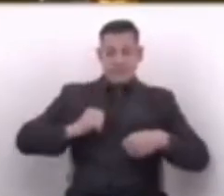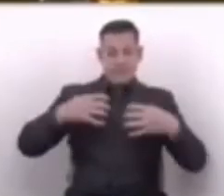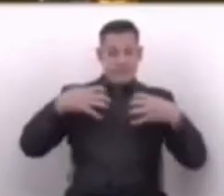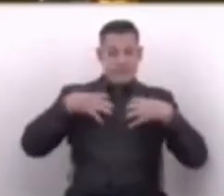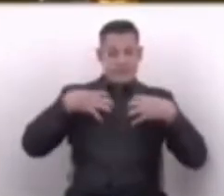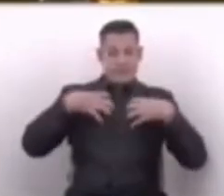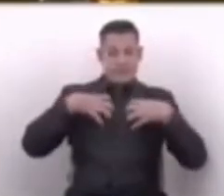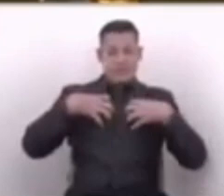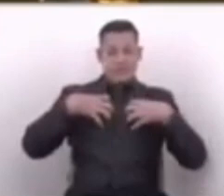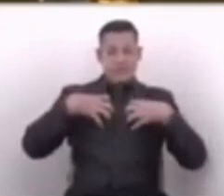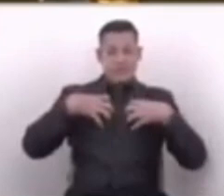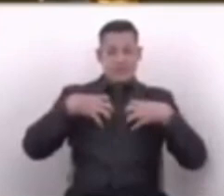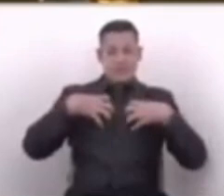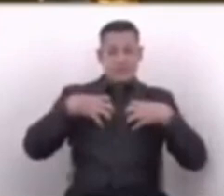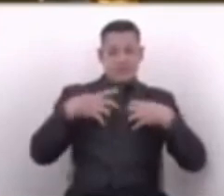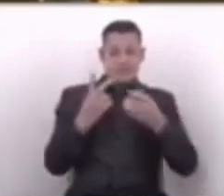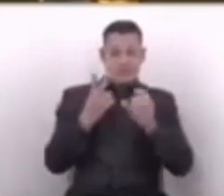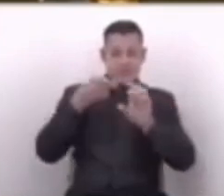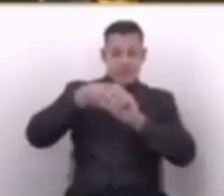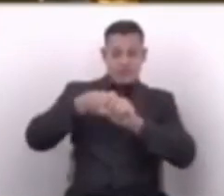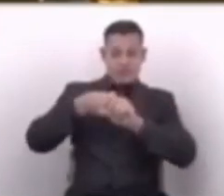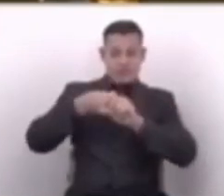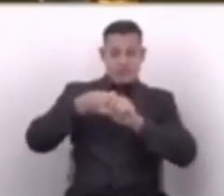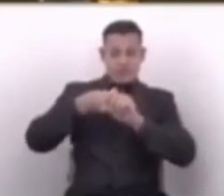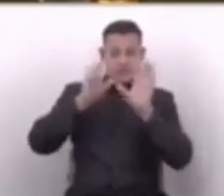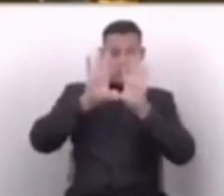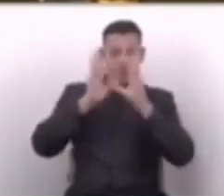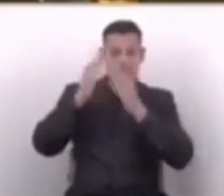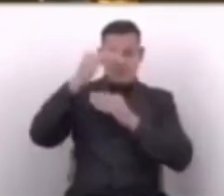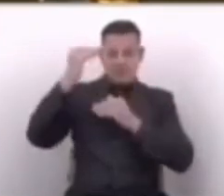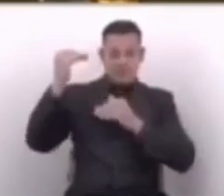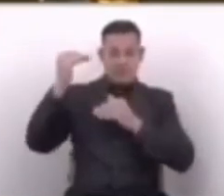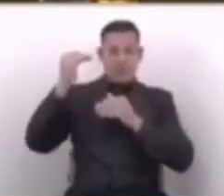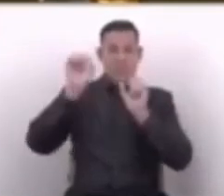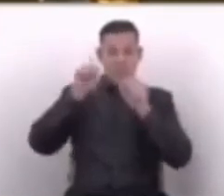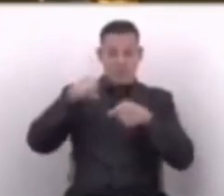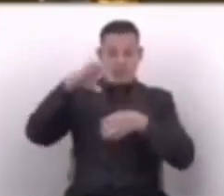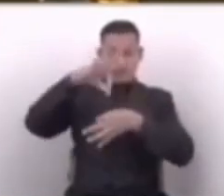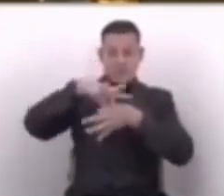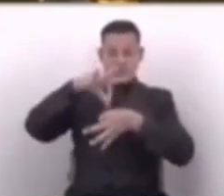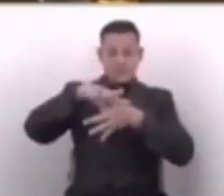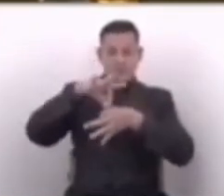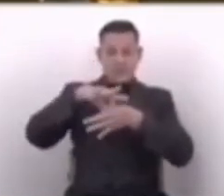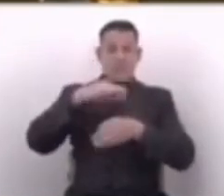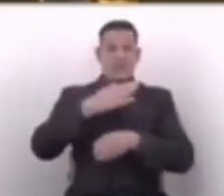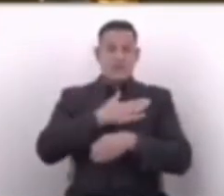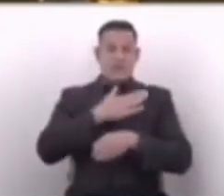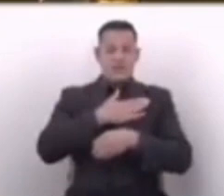salvadoreños que están en el exterior puedan ejercer